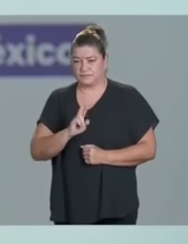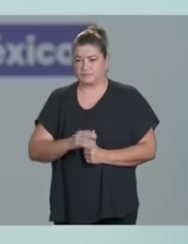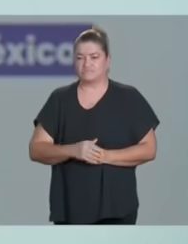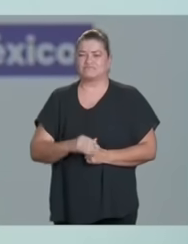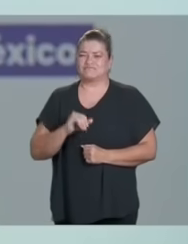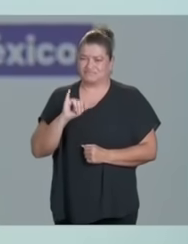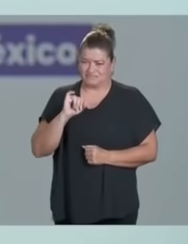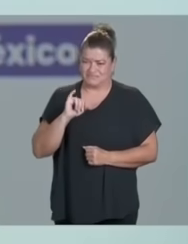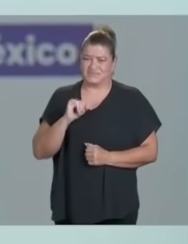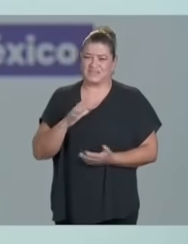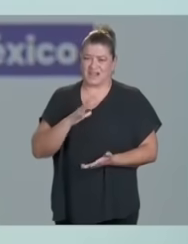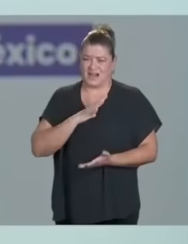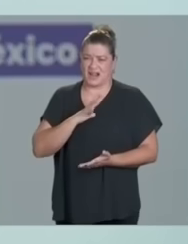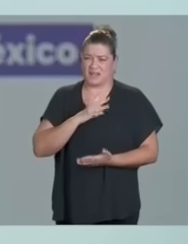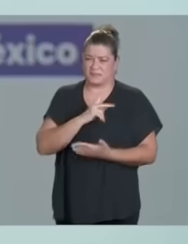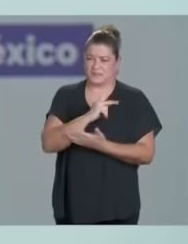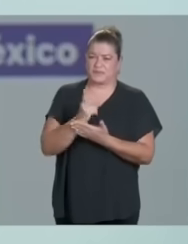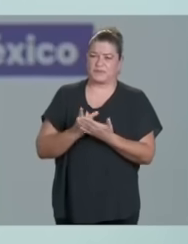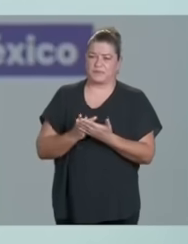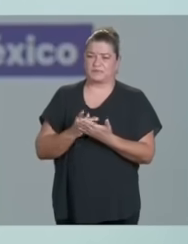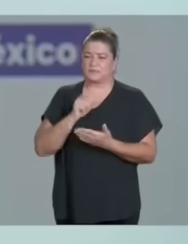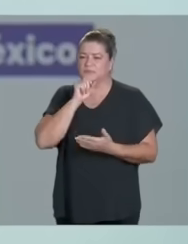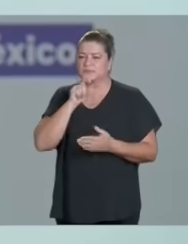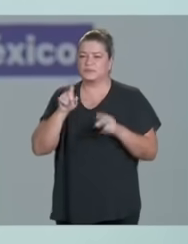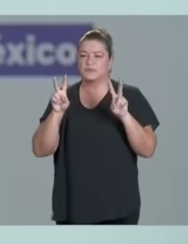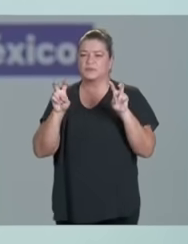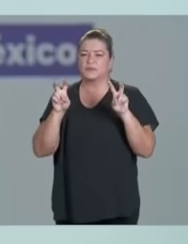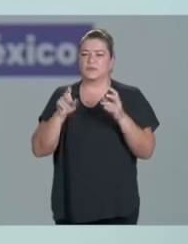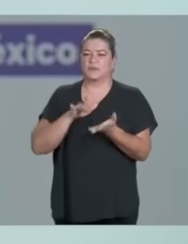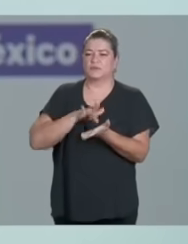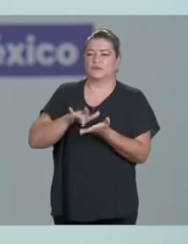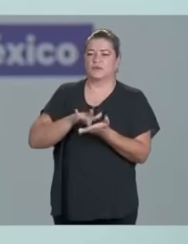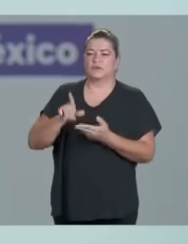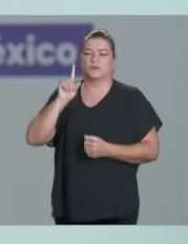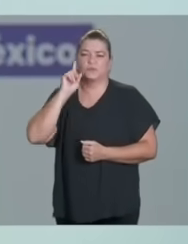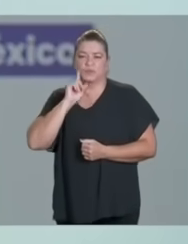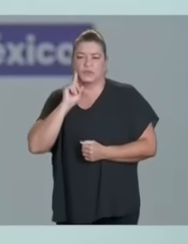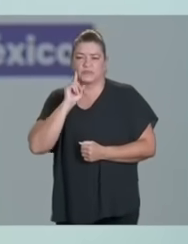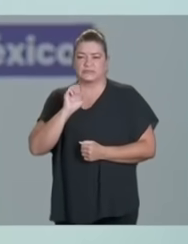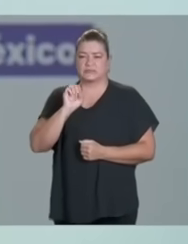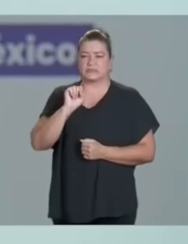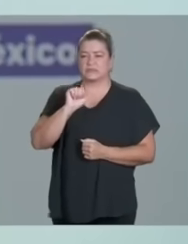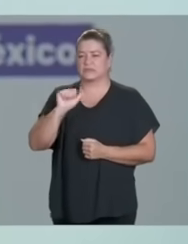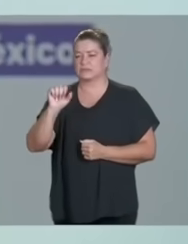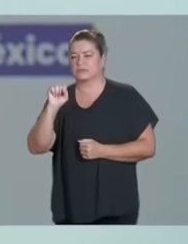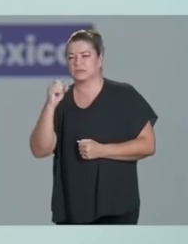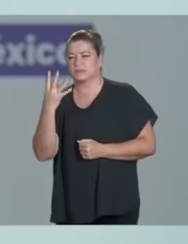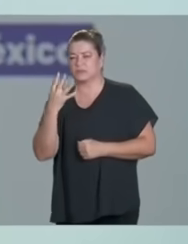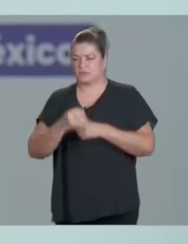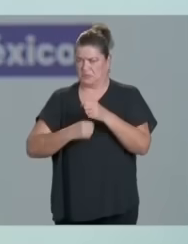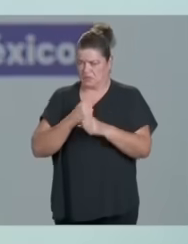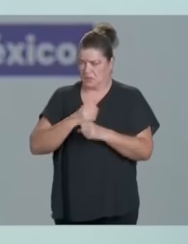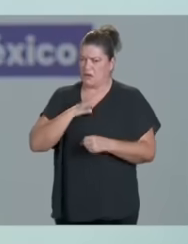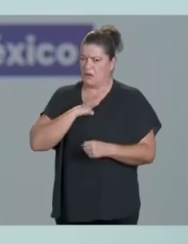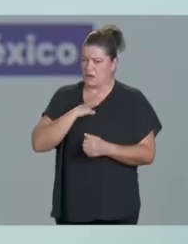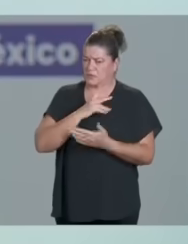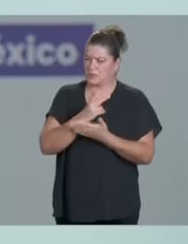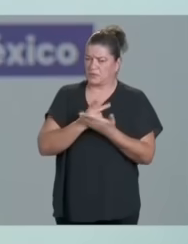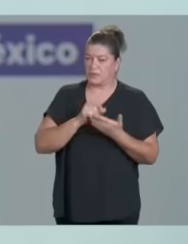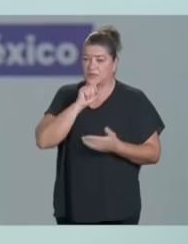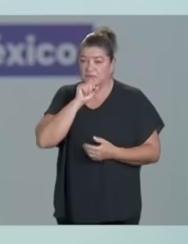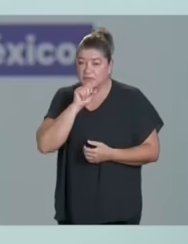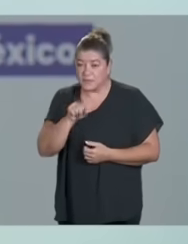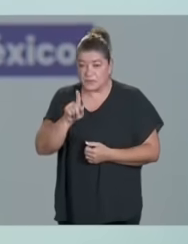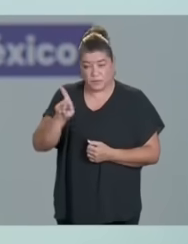que tiene que ver con apoyar a las mujeres de 60 a 64 años y particularmente en los pueblos